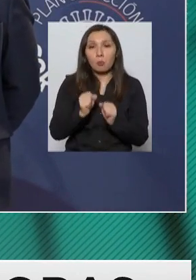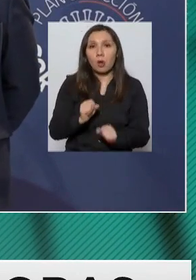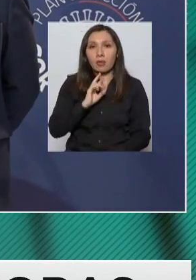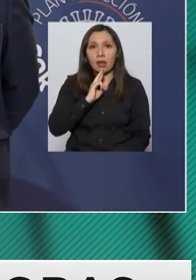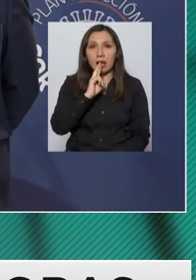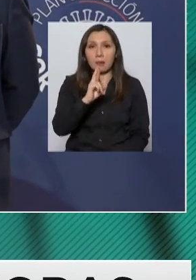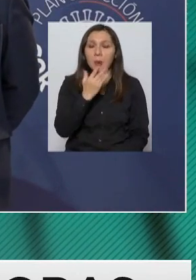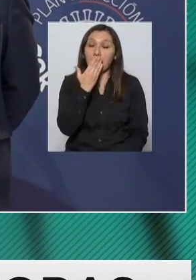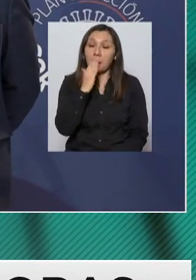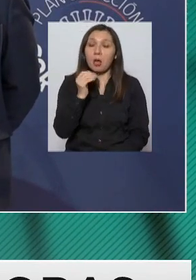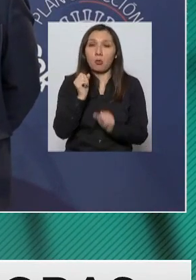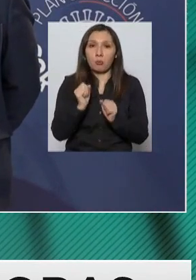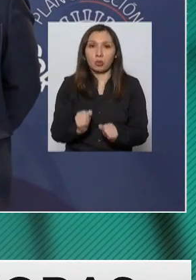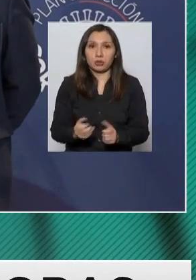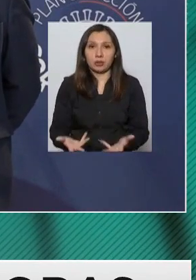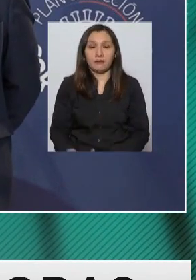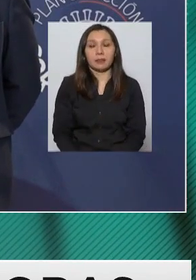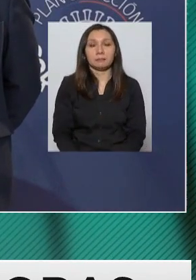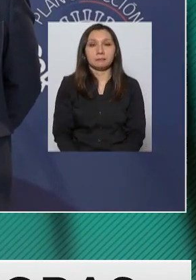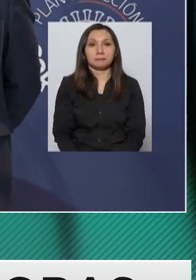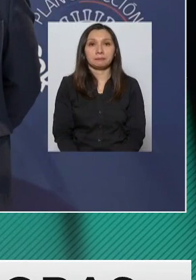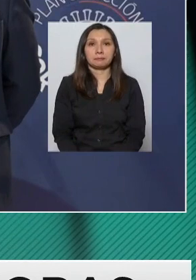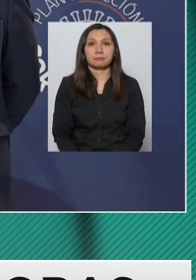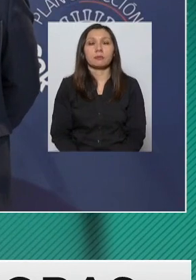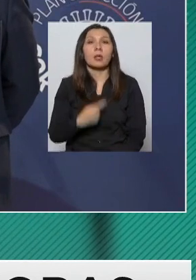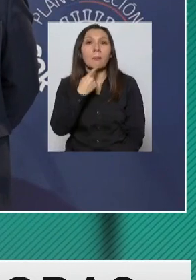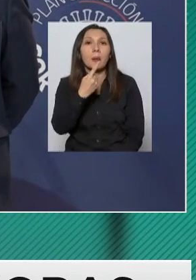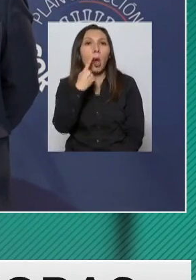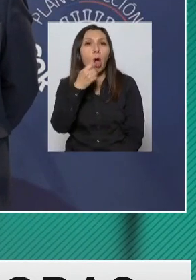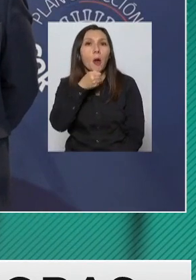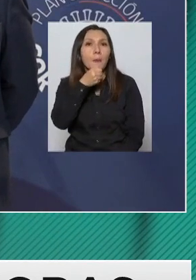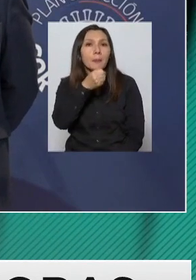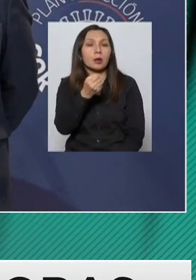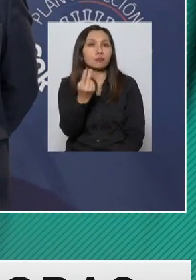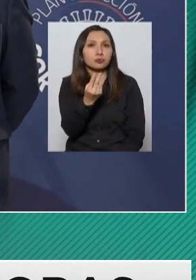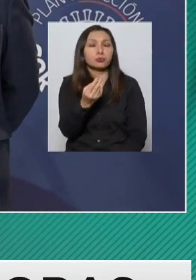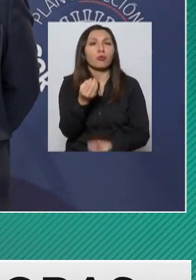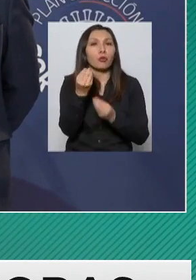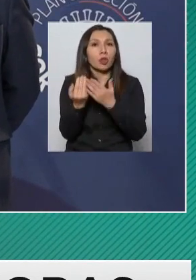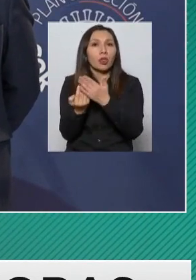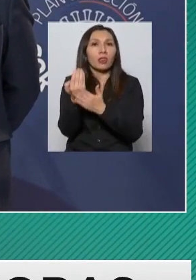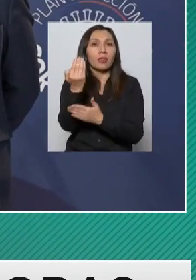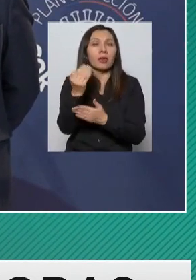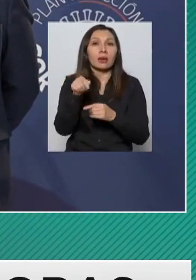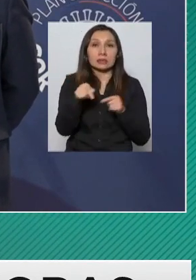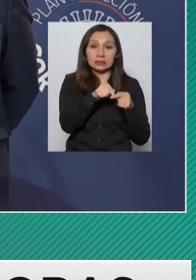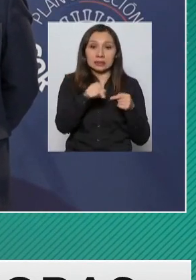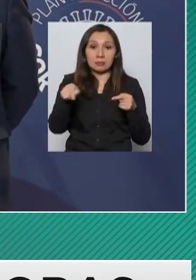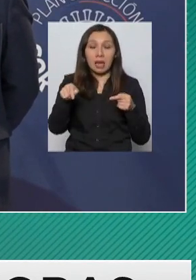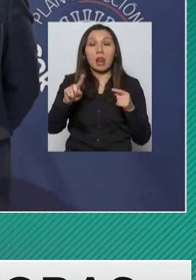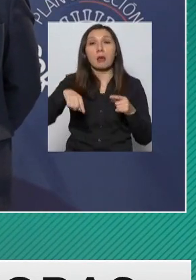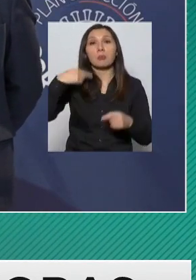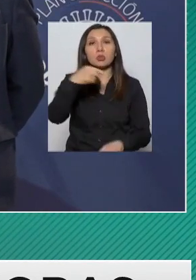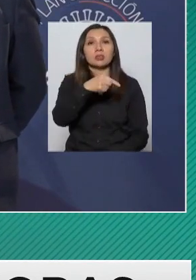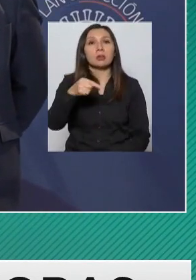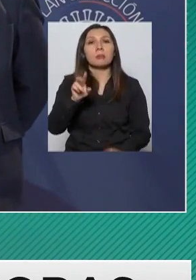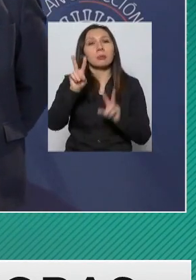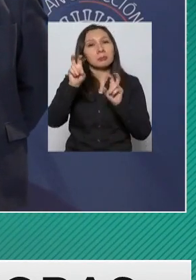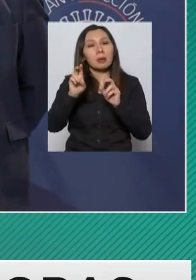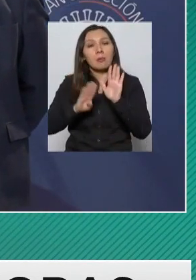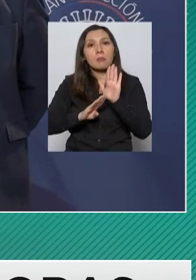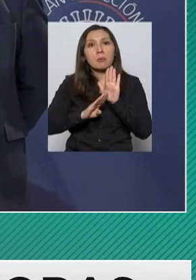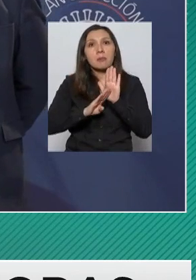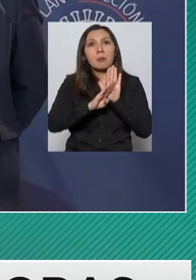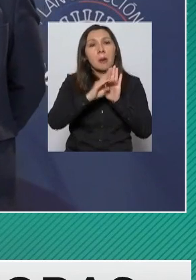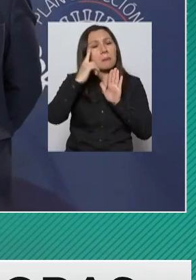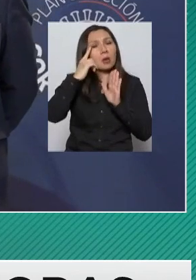responderlas de la mejor forma posible el secretario ministro buenos días entre esta semana y la próxima era del supuesto pique